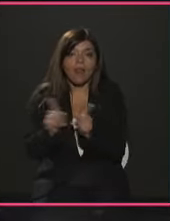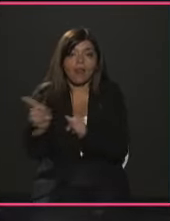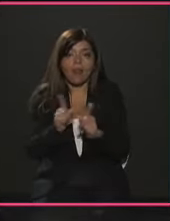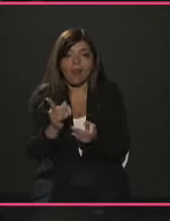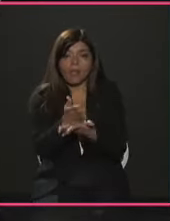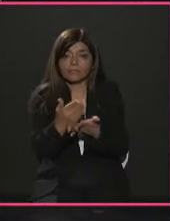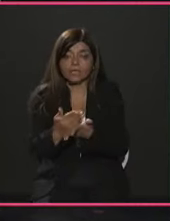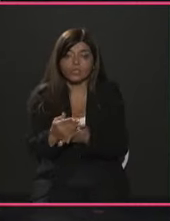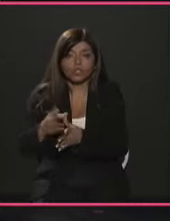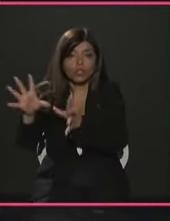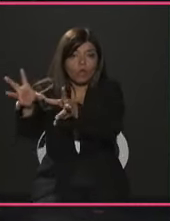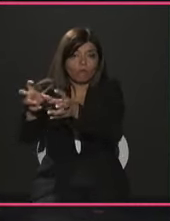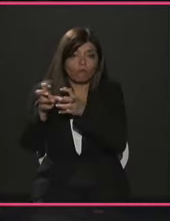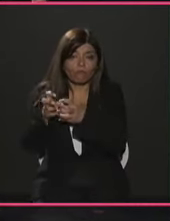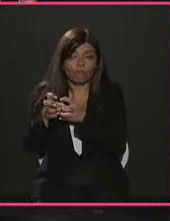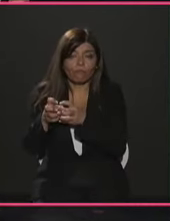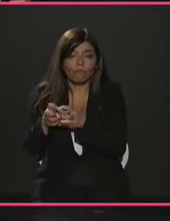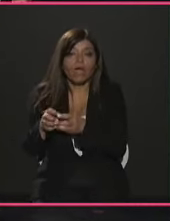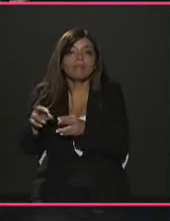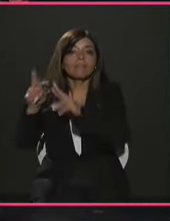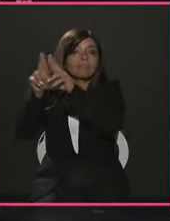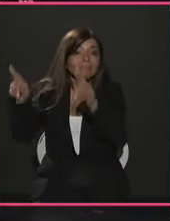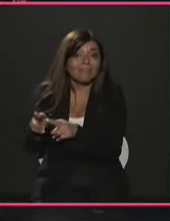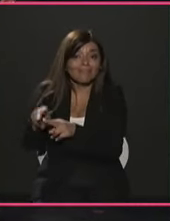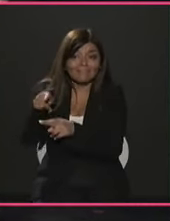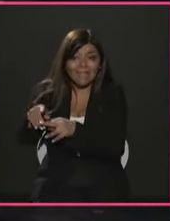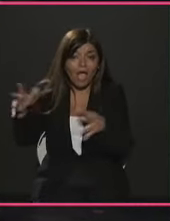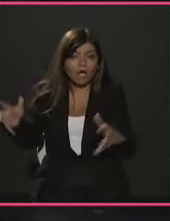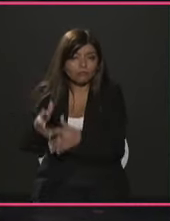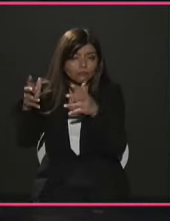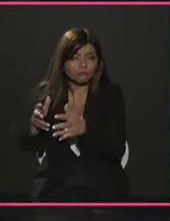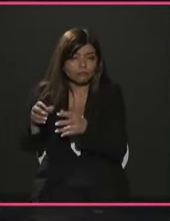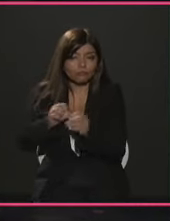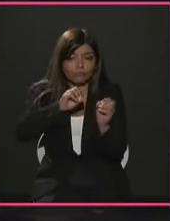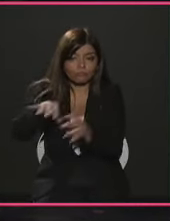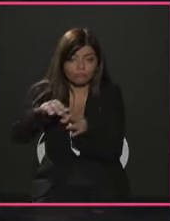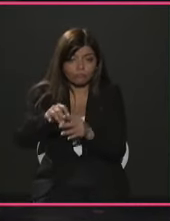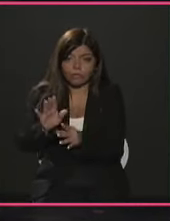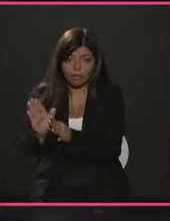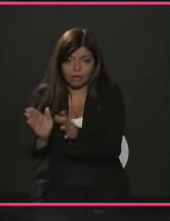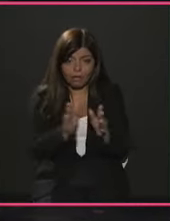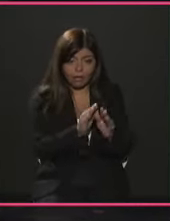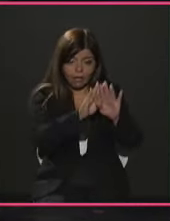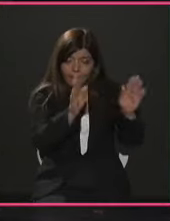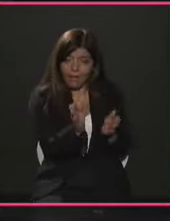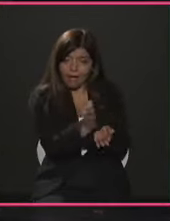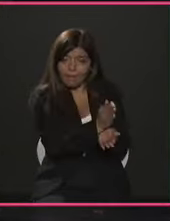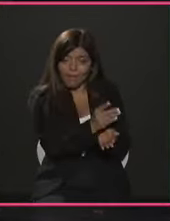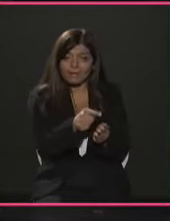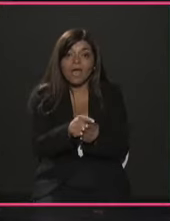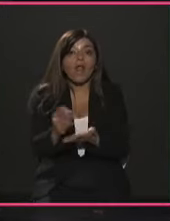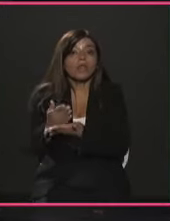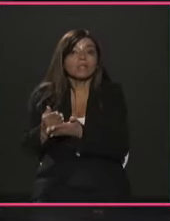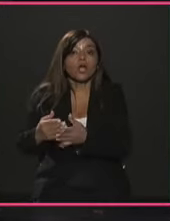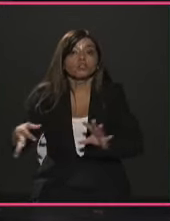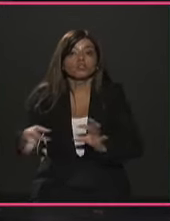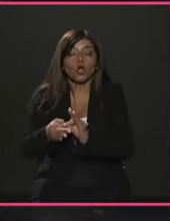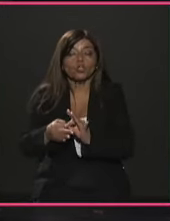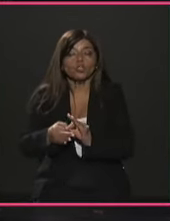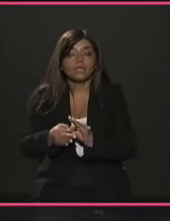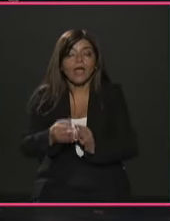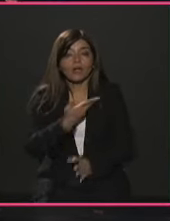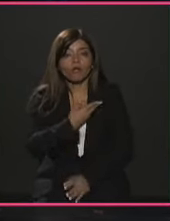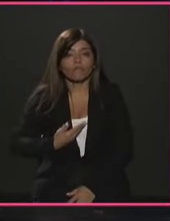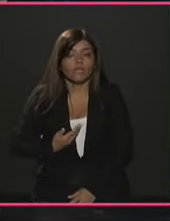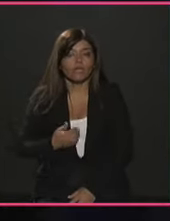metano y y de residuos orgánicos para poder bajar la contaminación la estrategia se ha desarrollado en conjunto con el gobierno de